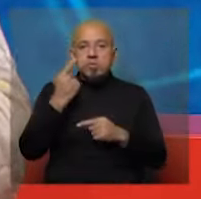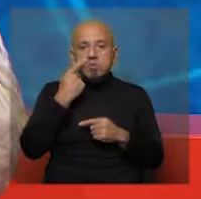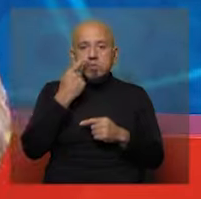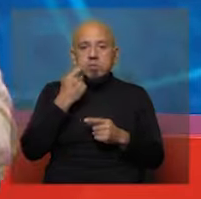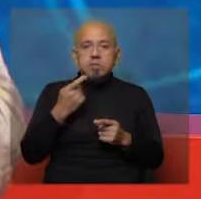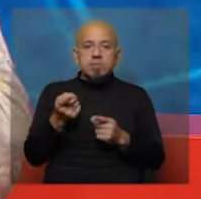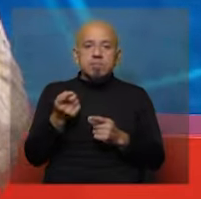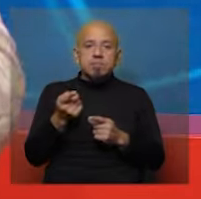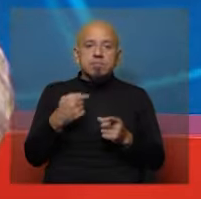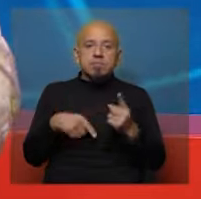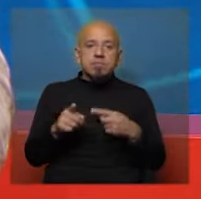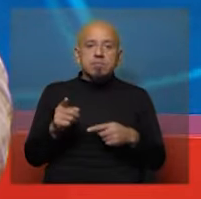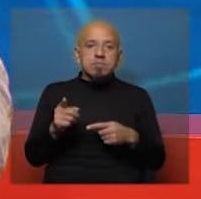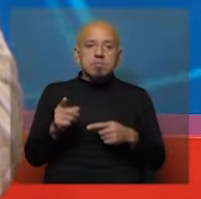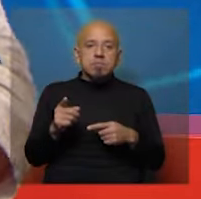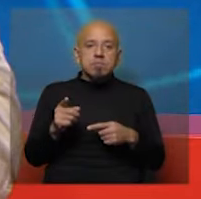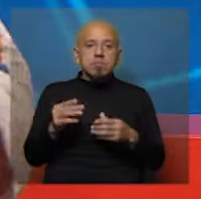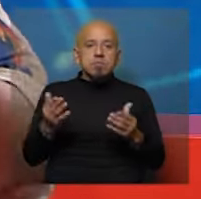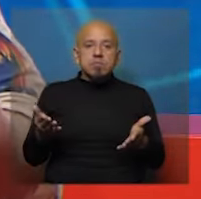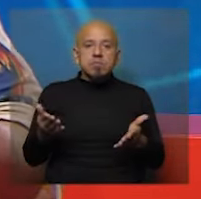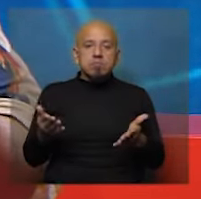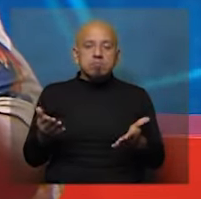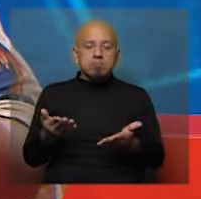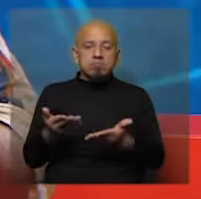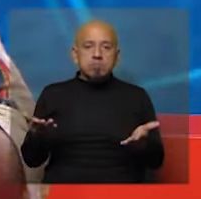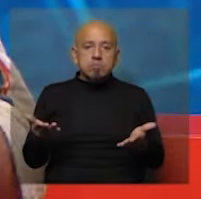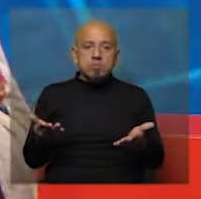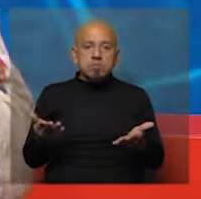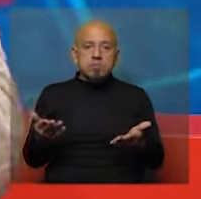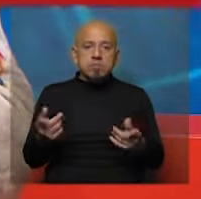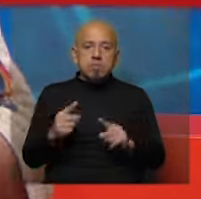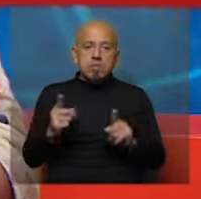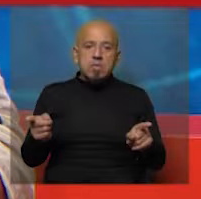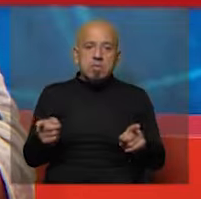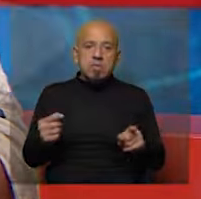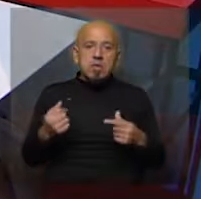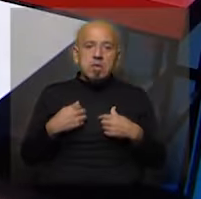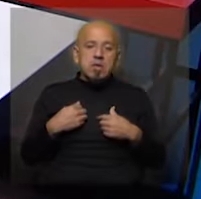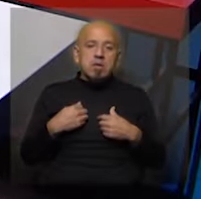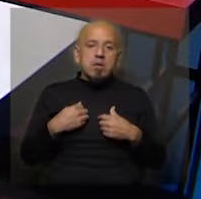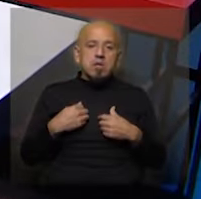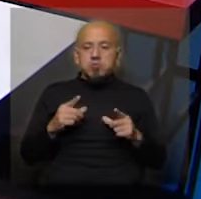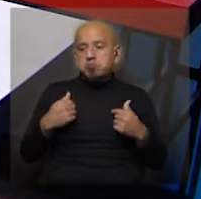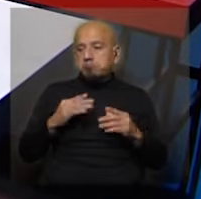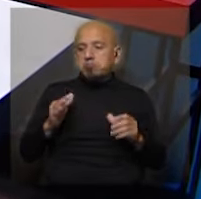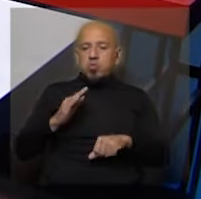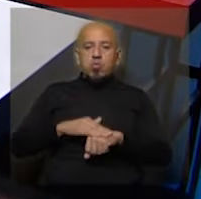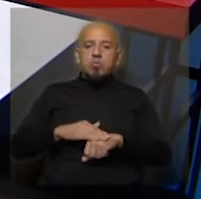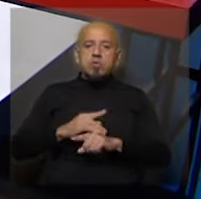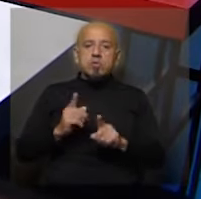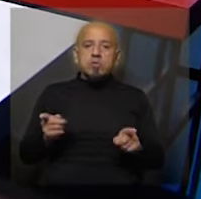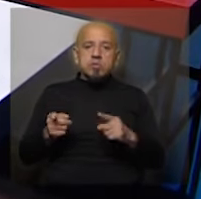transforma una falta de condena que No necesariamente es igual a una inocencia en inocencia no y con este